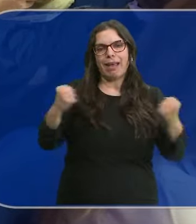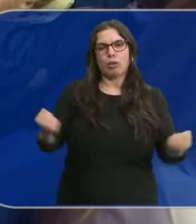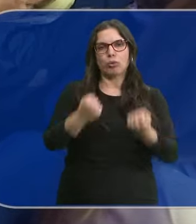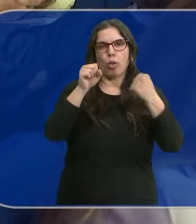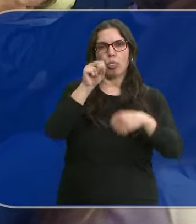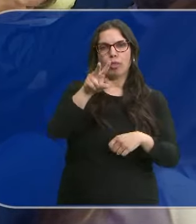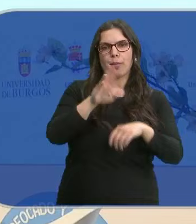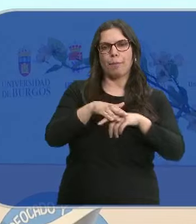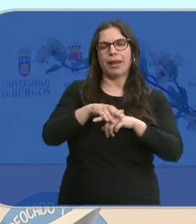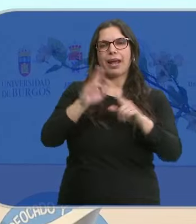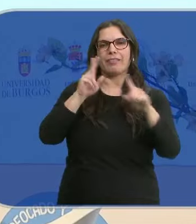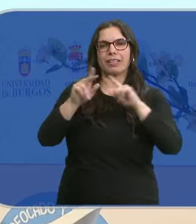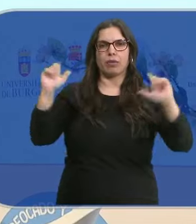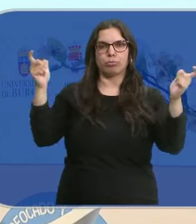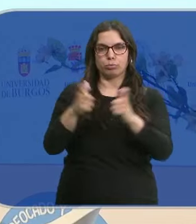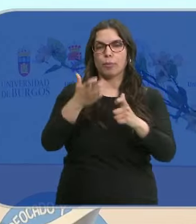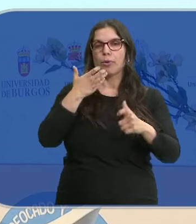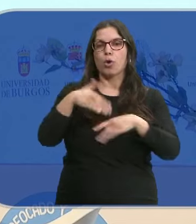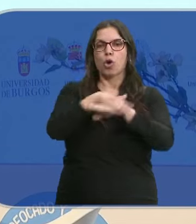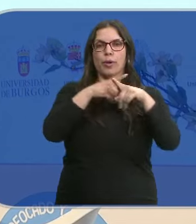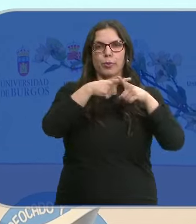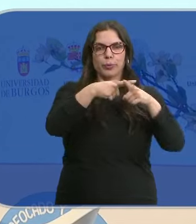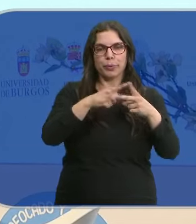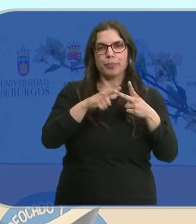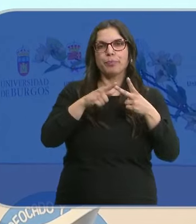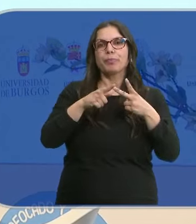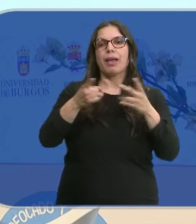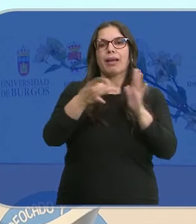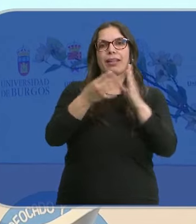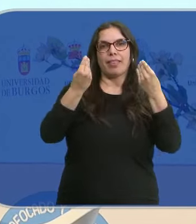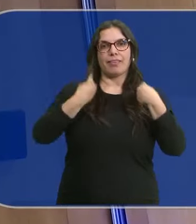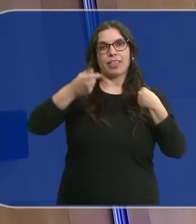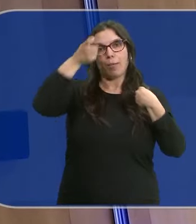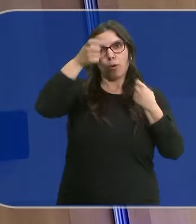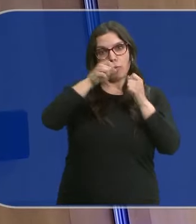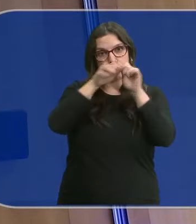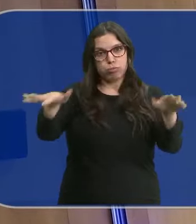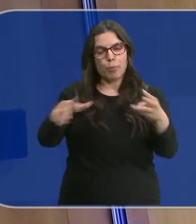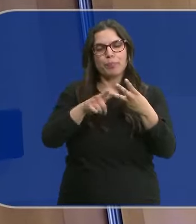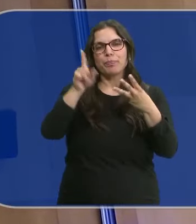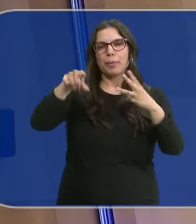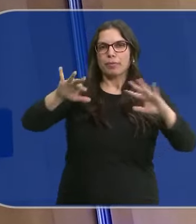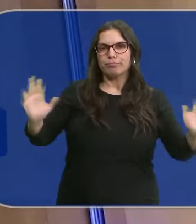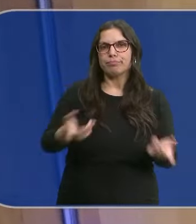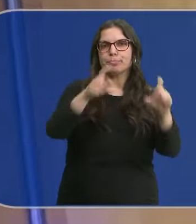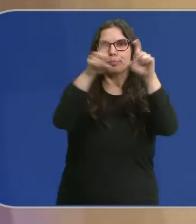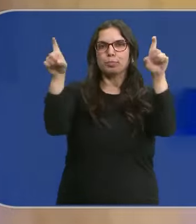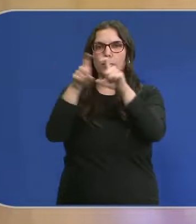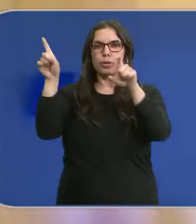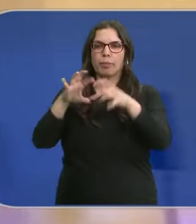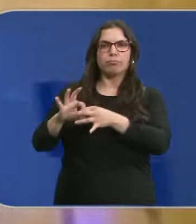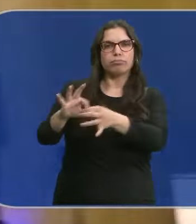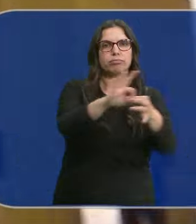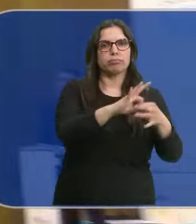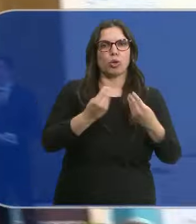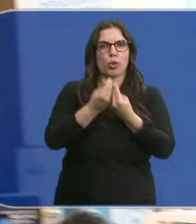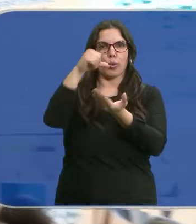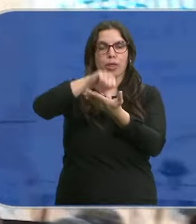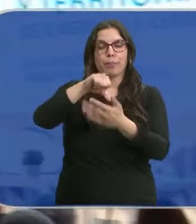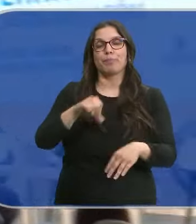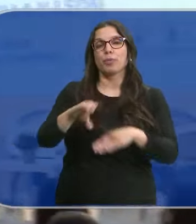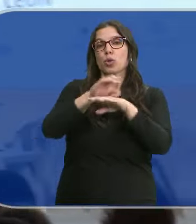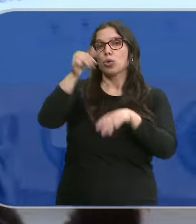de población. Pasa por la cogobernanza, difundir la calidad de vida de los pueblos, así como fomentar el emprendimiento y las sinergias con las ciudades.